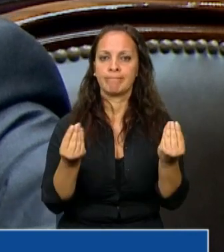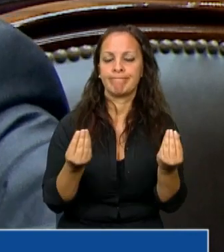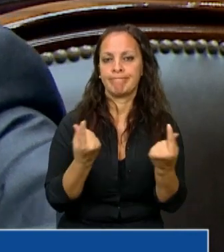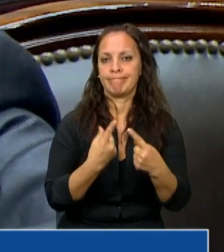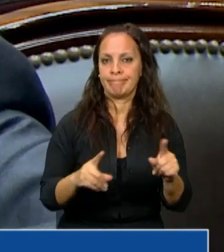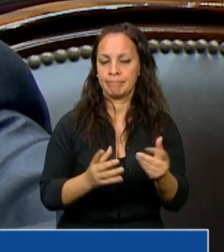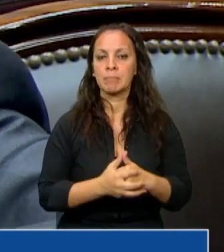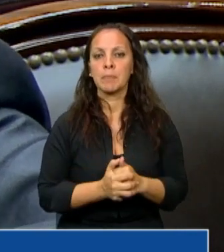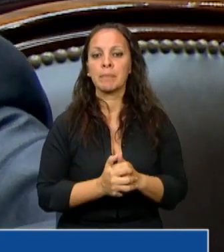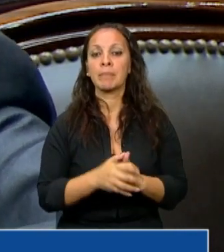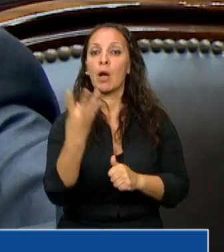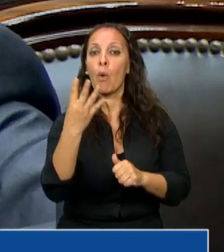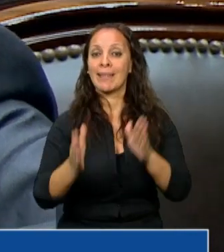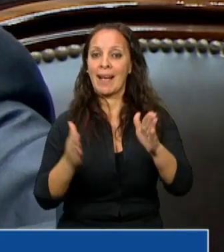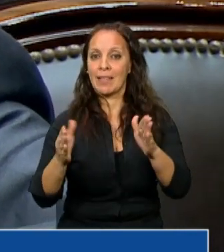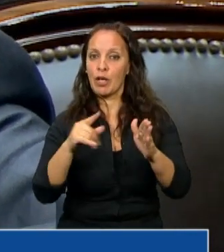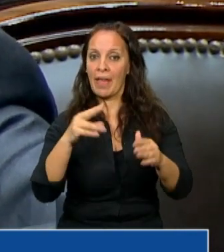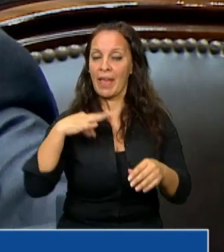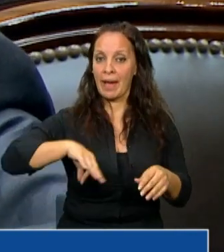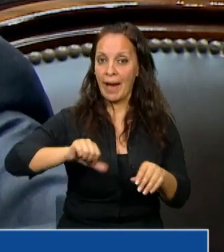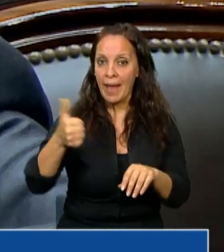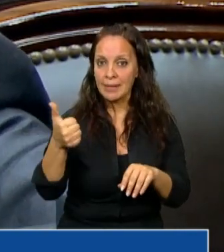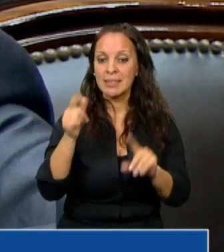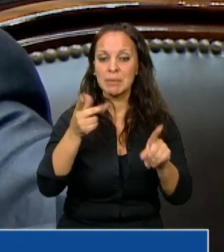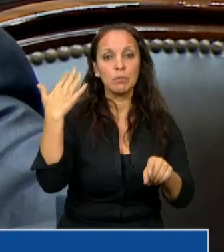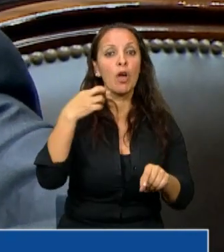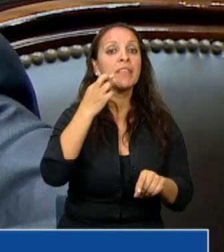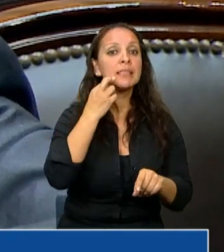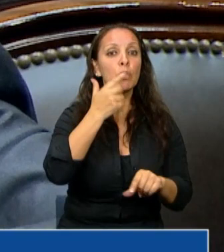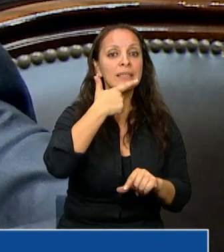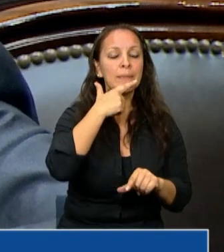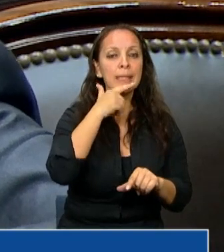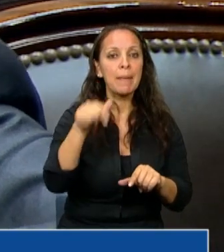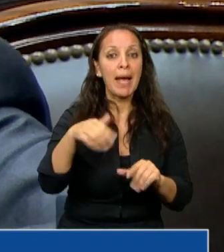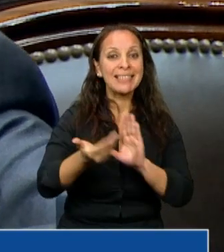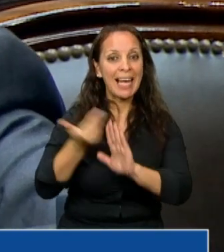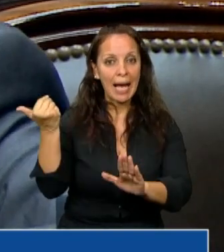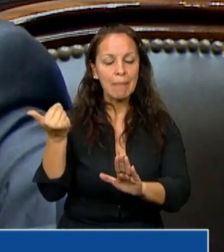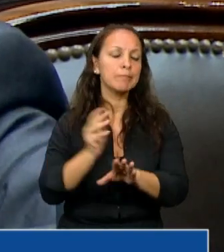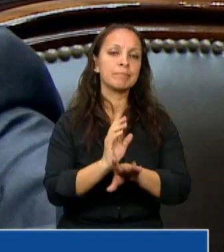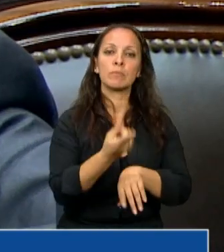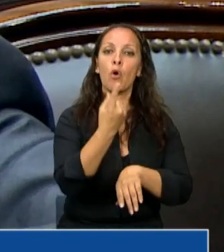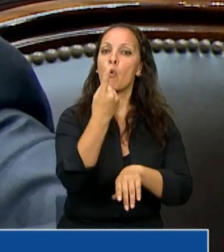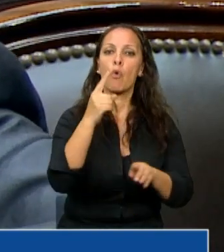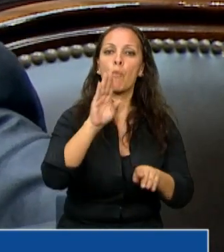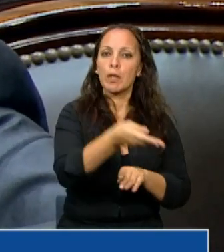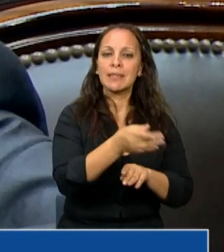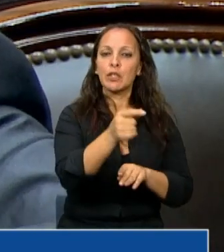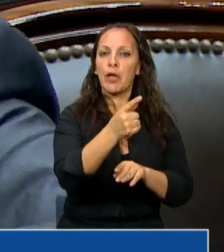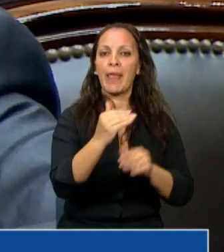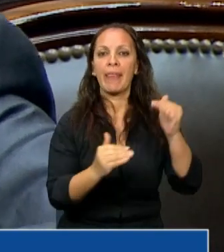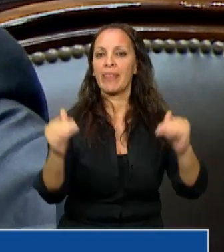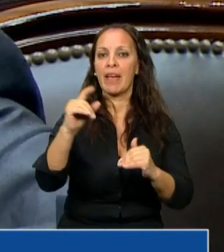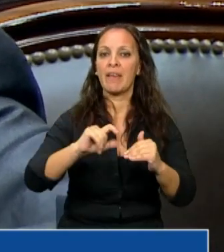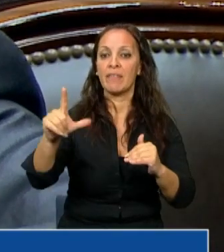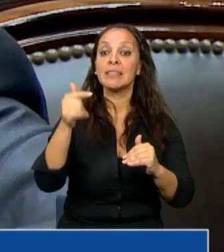práctica eliminación de la cuarta categoría de ganancias del 19 de septiembre, le agregamos casi 1 punto de déficit fiscal. Y hoy este proyecto le agrega